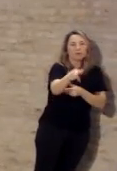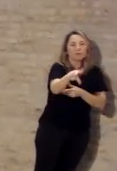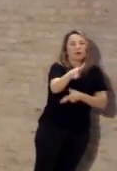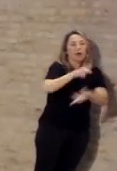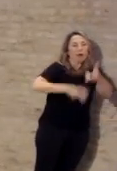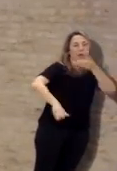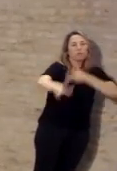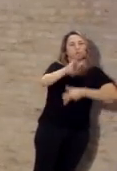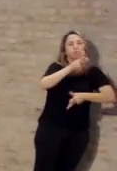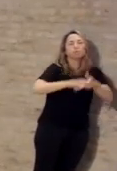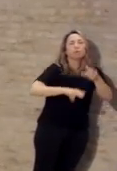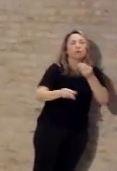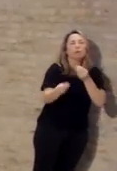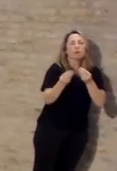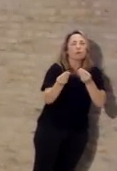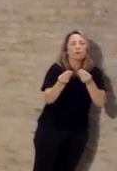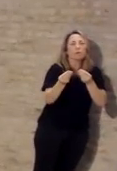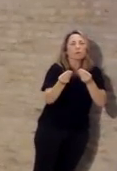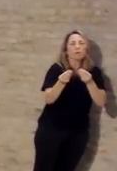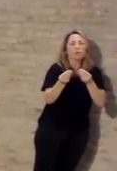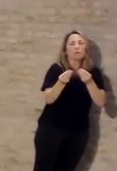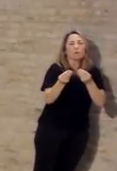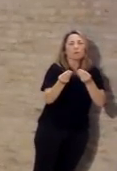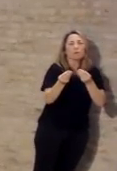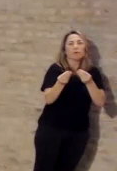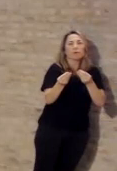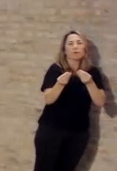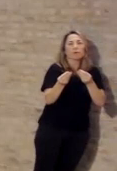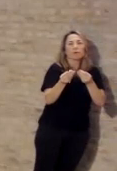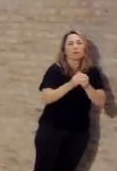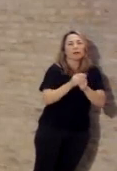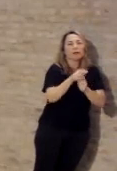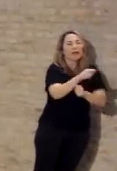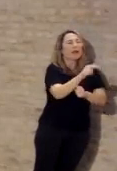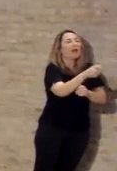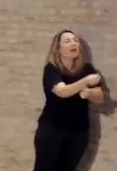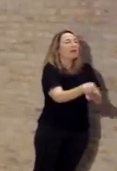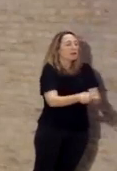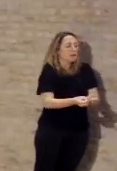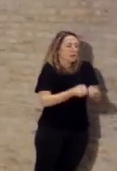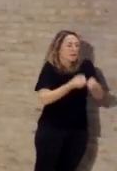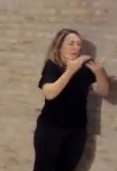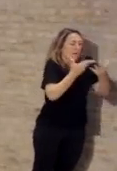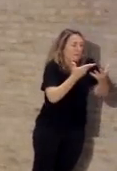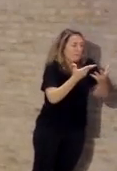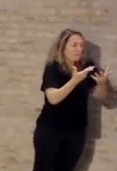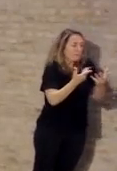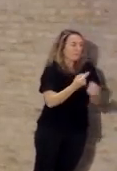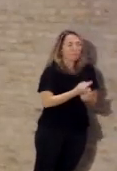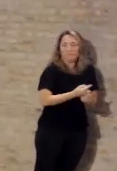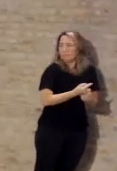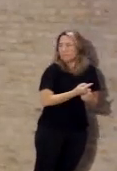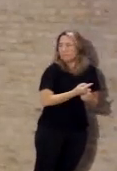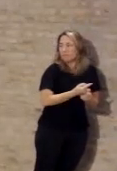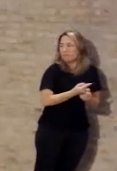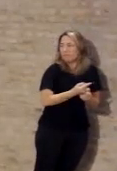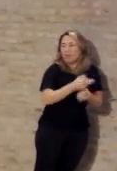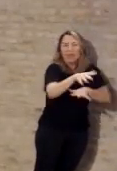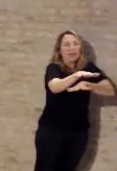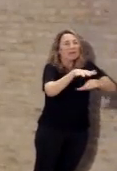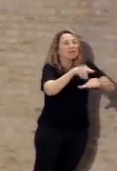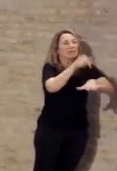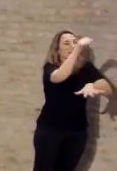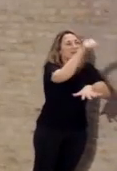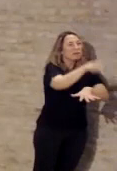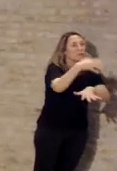que cuente No que cuente que que acompañe a esta persona a poder expresar esa voluntad y comprender ese